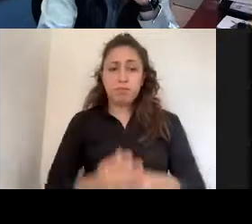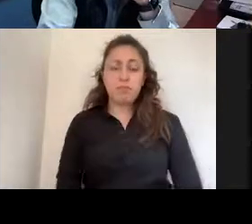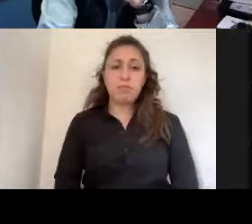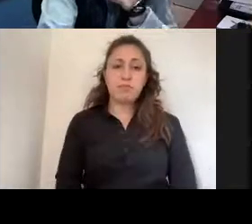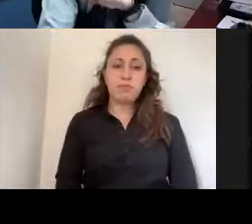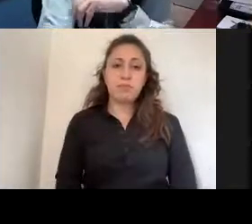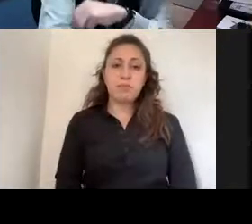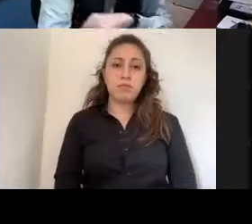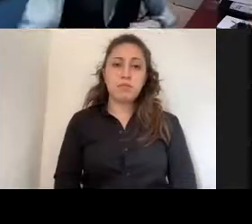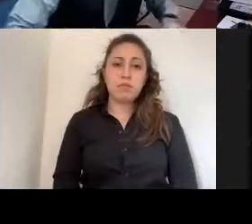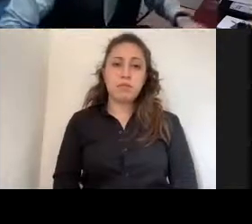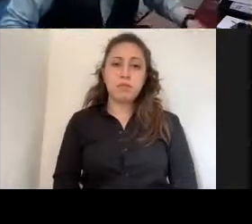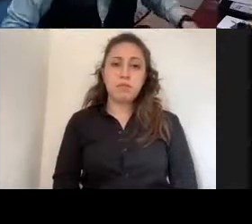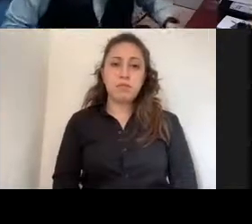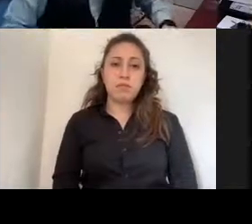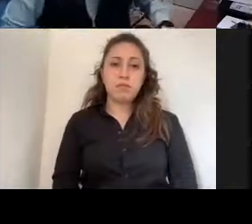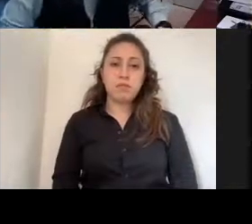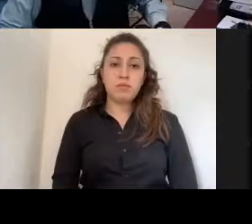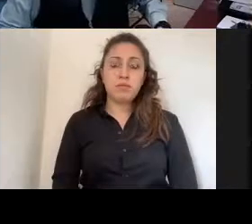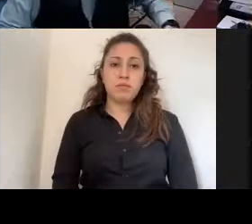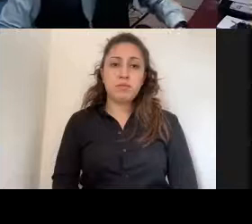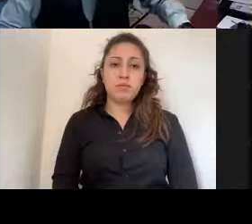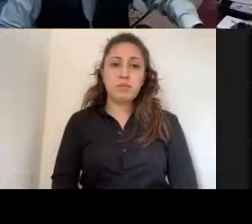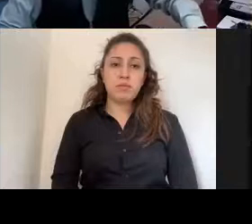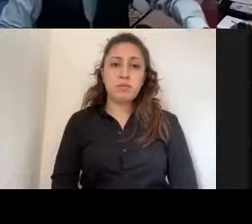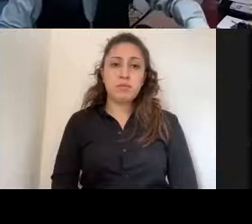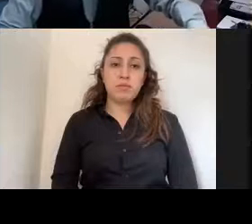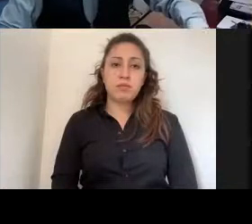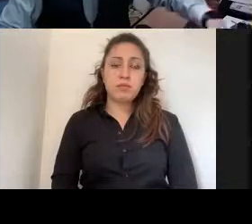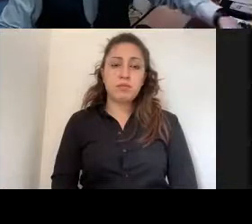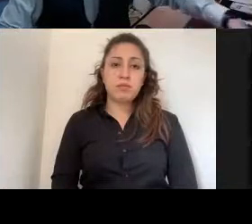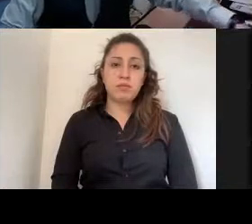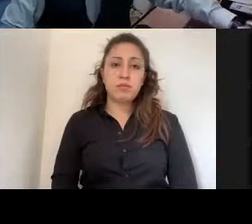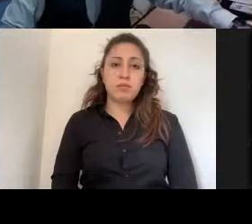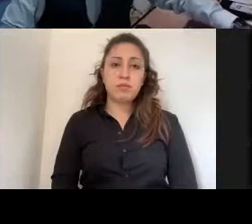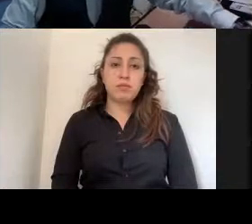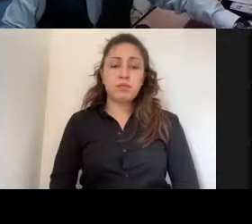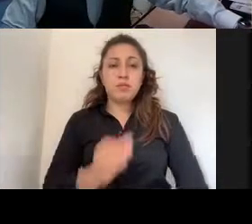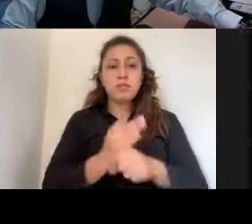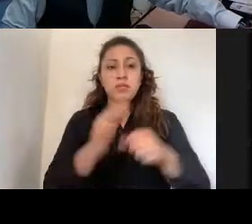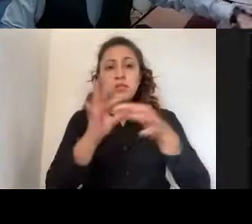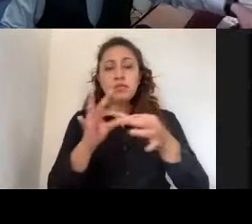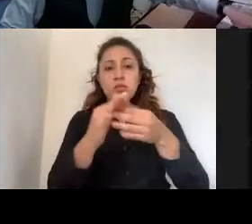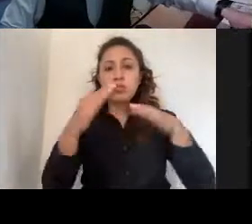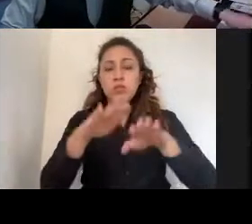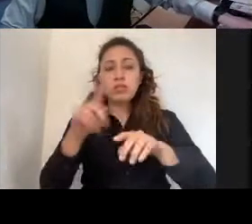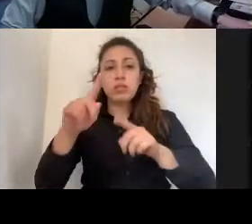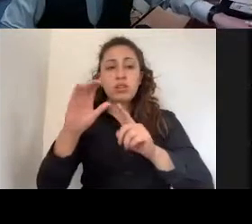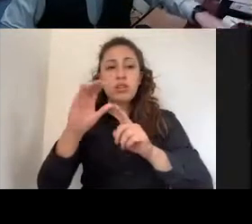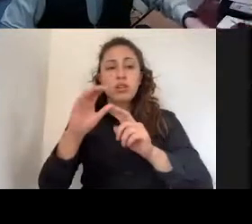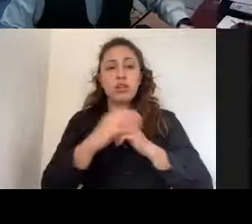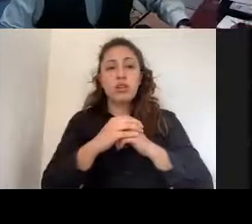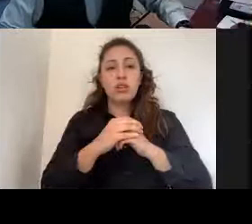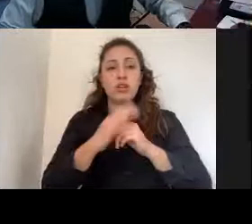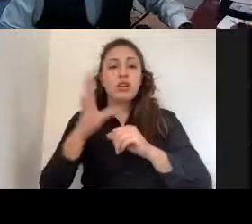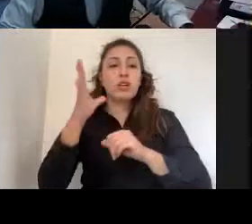Adelante, diputado. Muchas gracias. En cuanto a la competencia del Congreso en el ámbito federal y local, me parece que